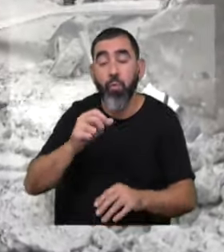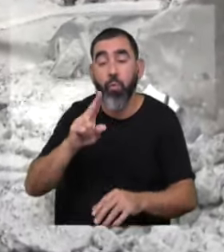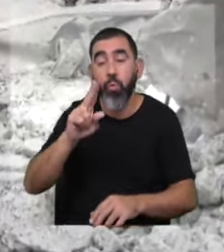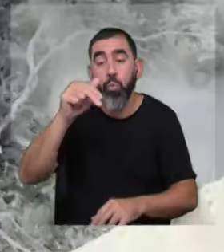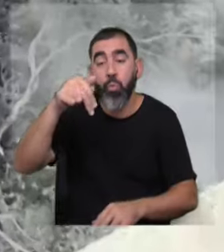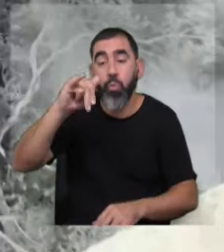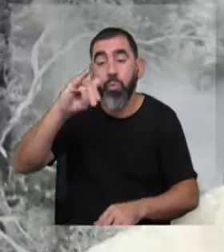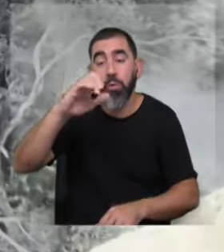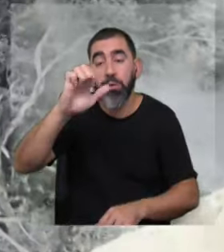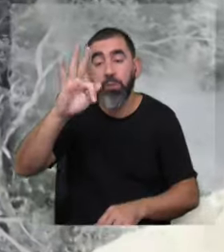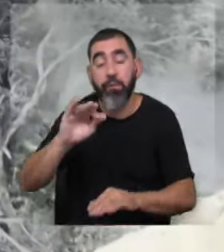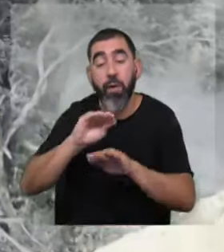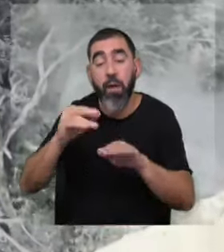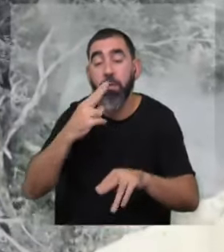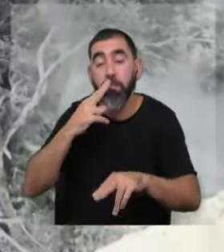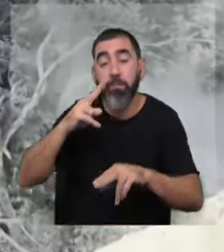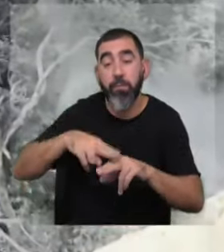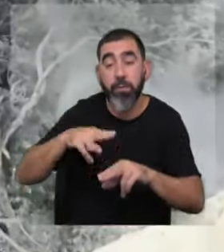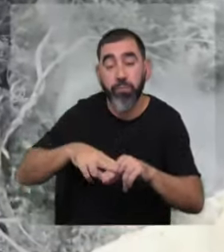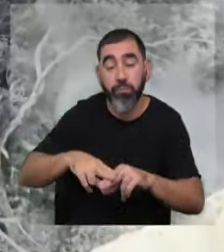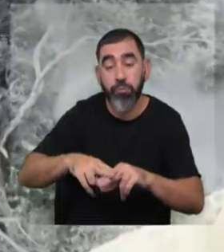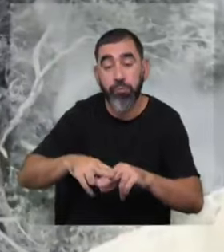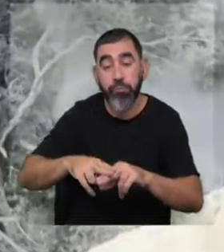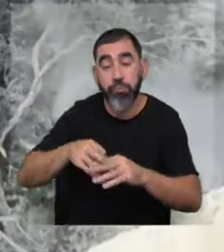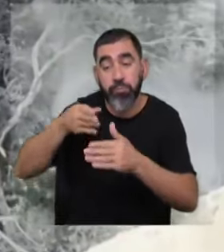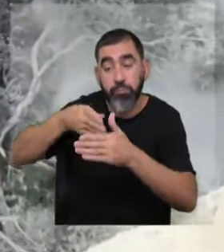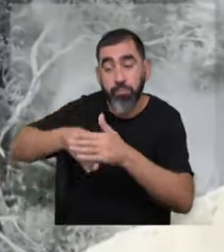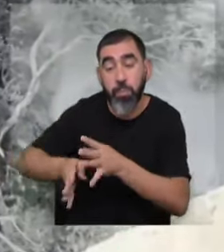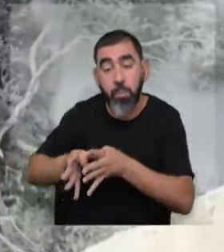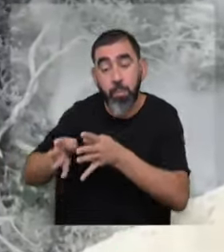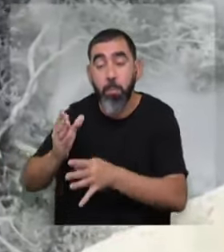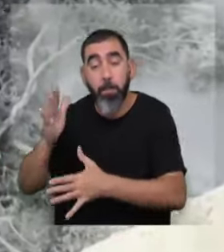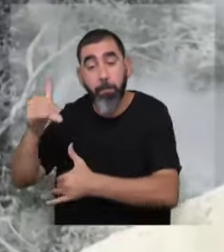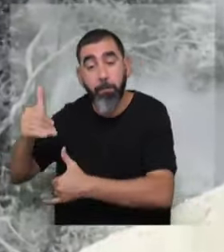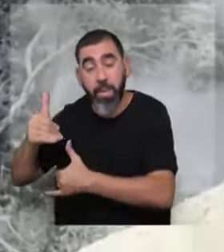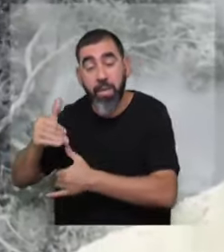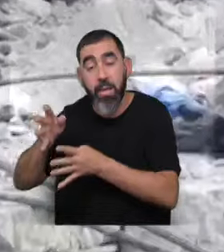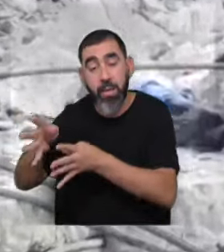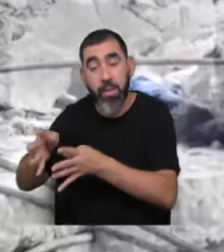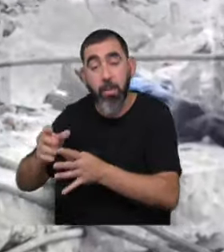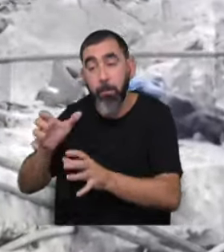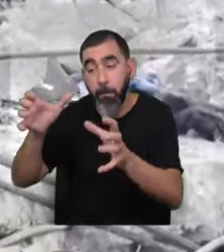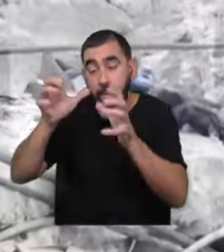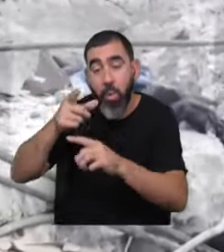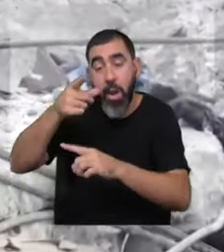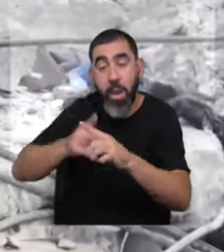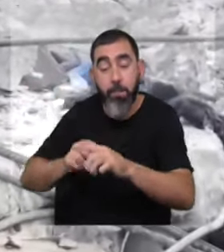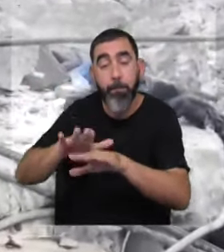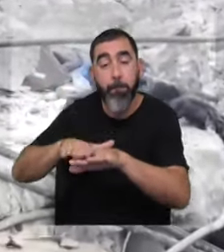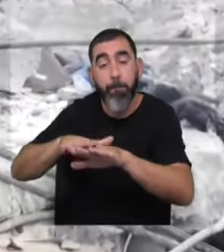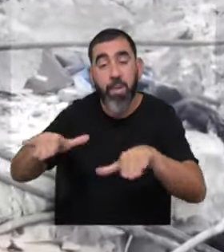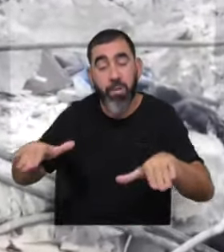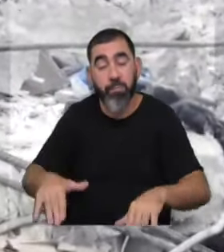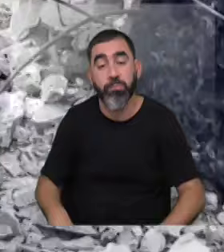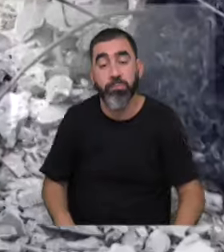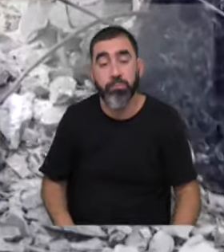James Elder, alertó este martes en Ginebra que la incursión militar en Gaza pone en riesgo a más de la mitad de los niños